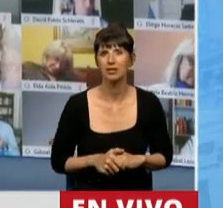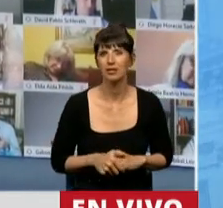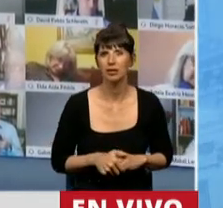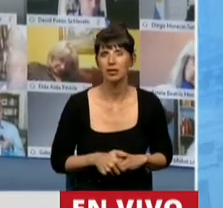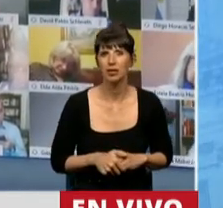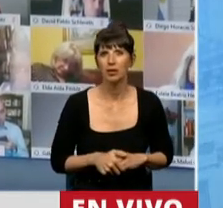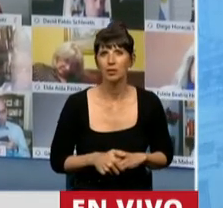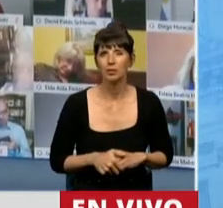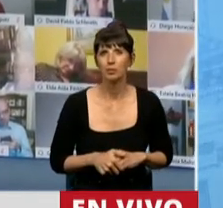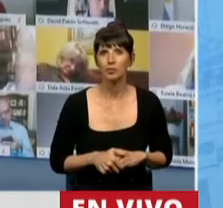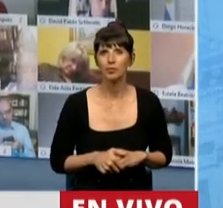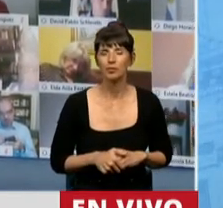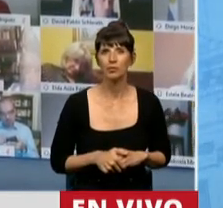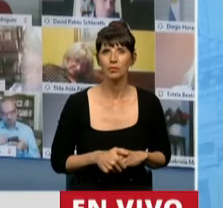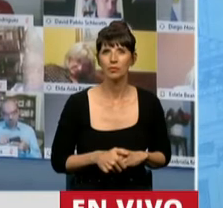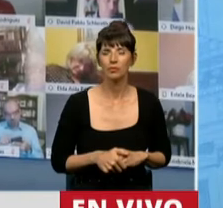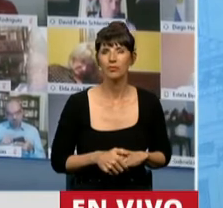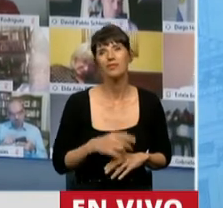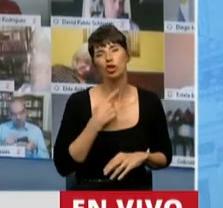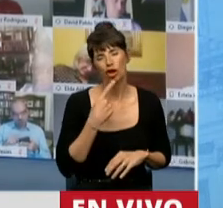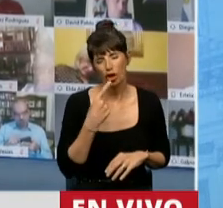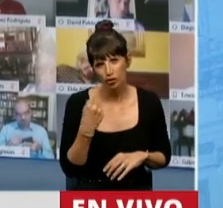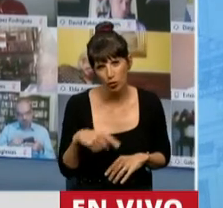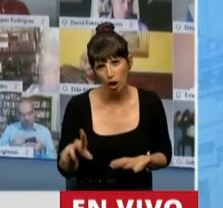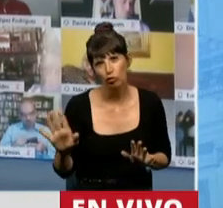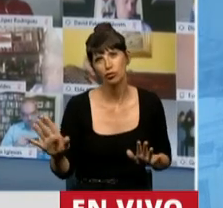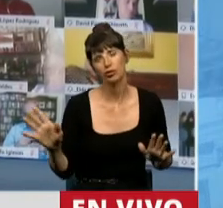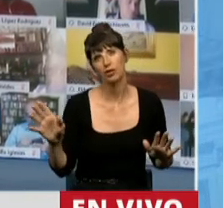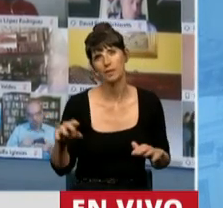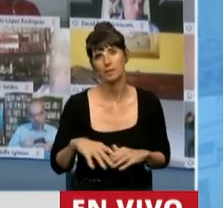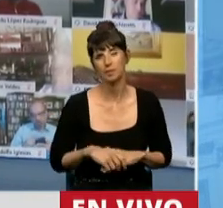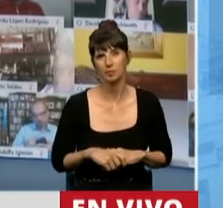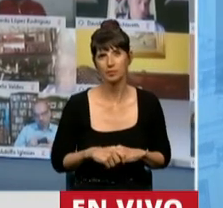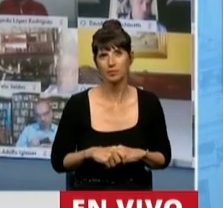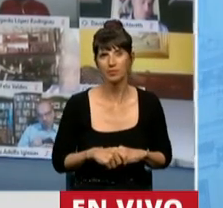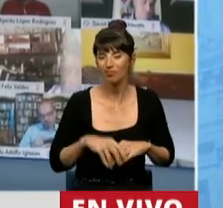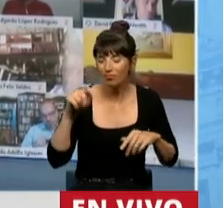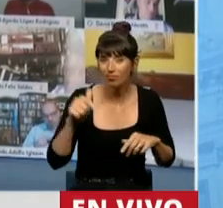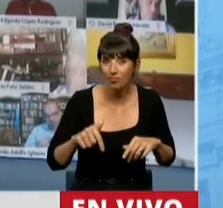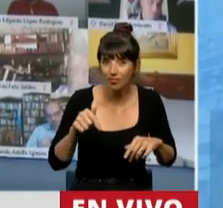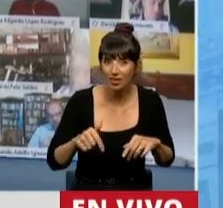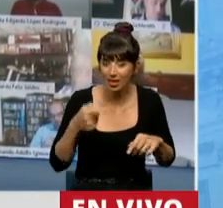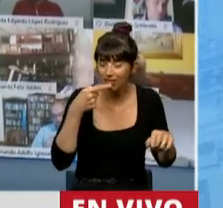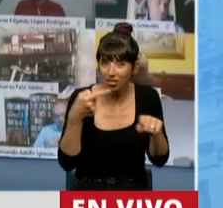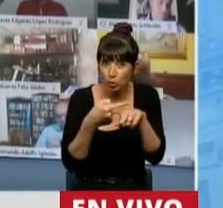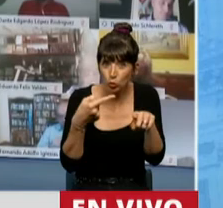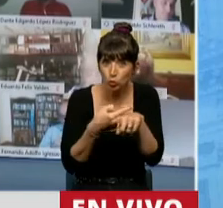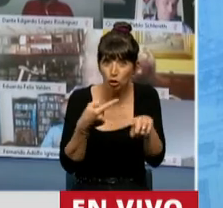Porque además, quiero decir una cosa, atrás de esta discusión